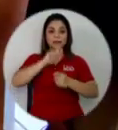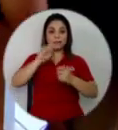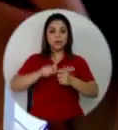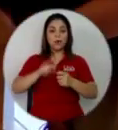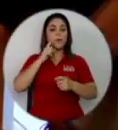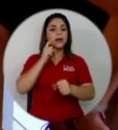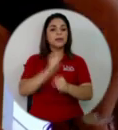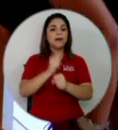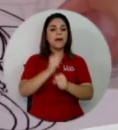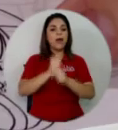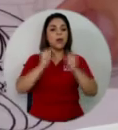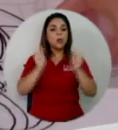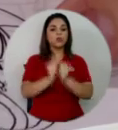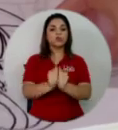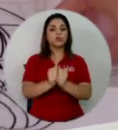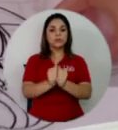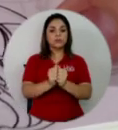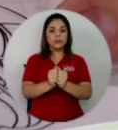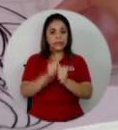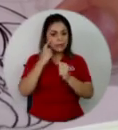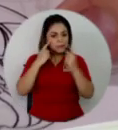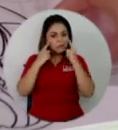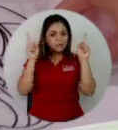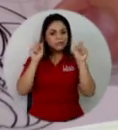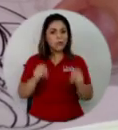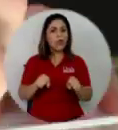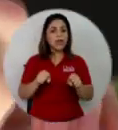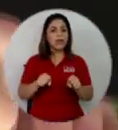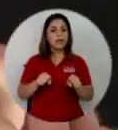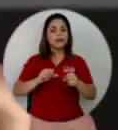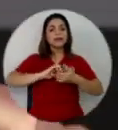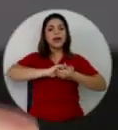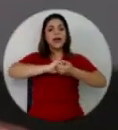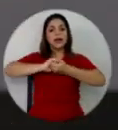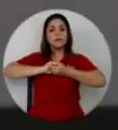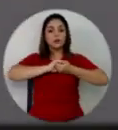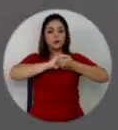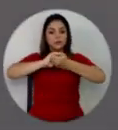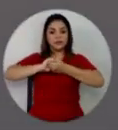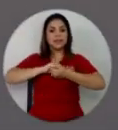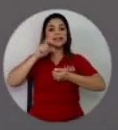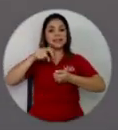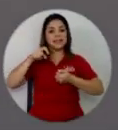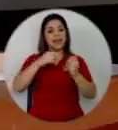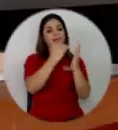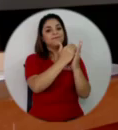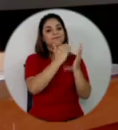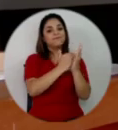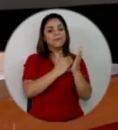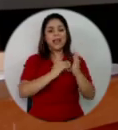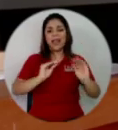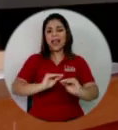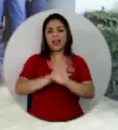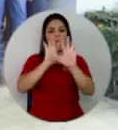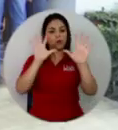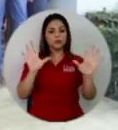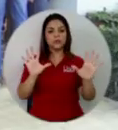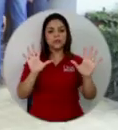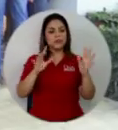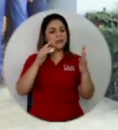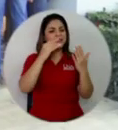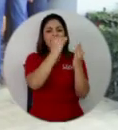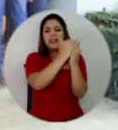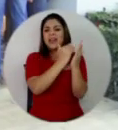para trabajar conjuntamente, y para que eso se pueda hacer con armonía deben de haber lineamientos muy claros en todos los